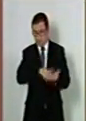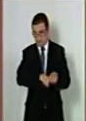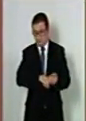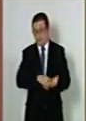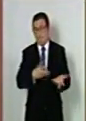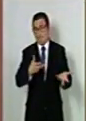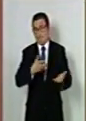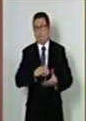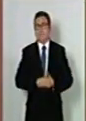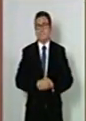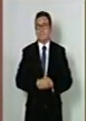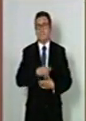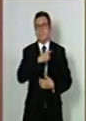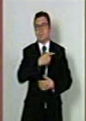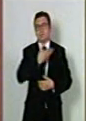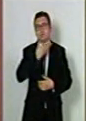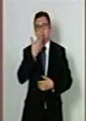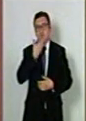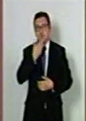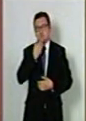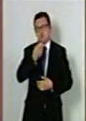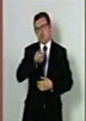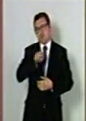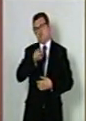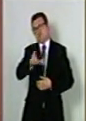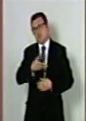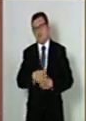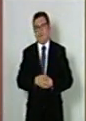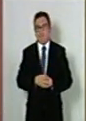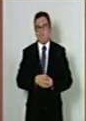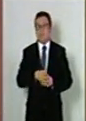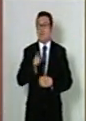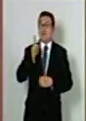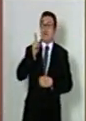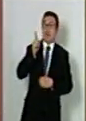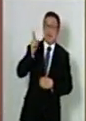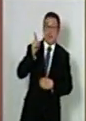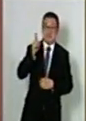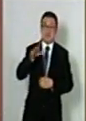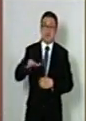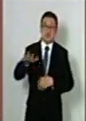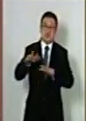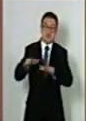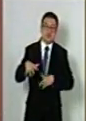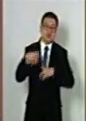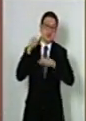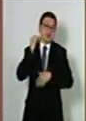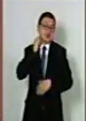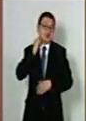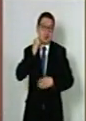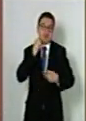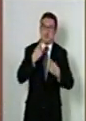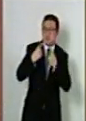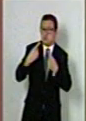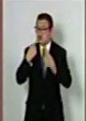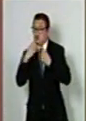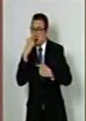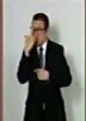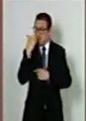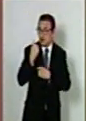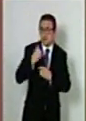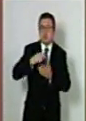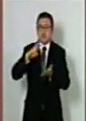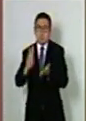se usa el adjetivo. En el Senado se debate con razones, con principios y con